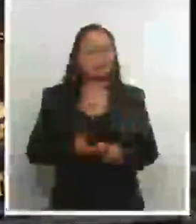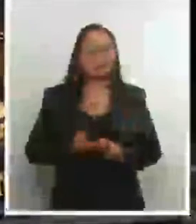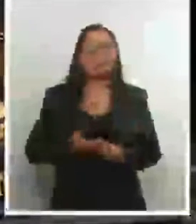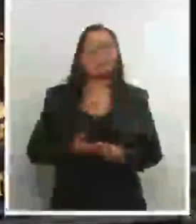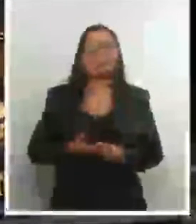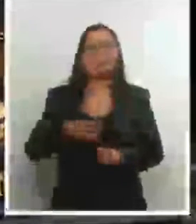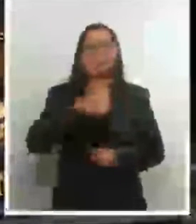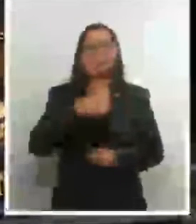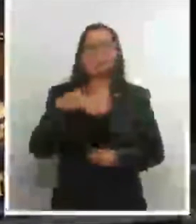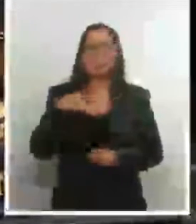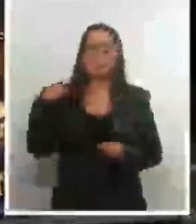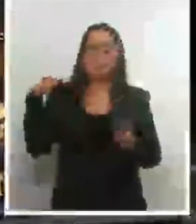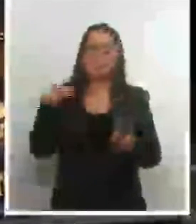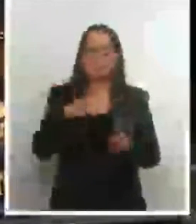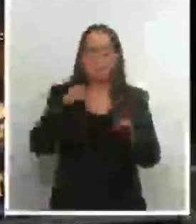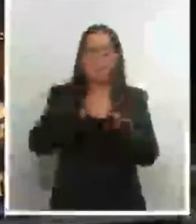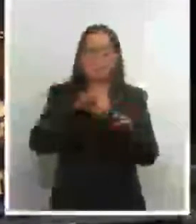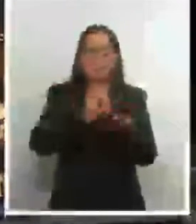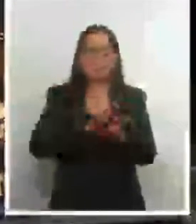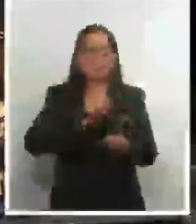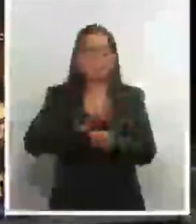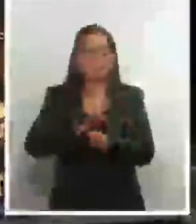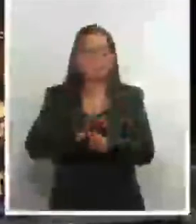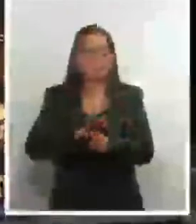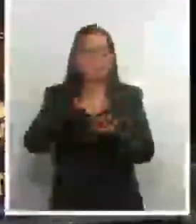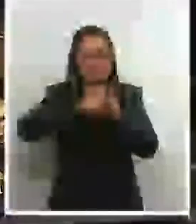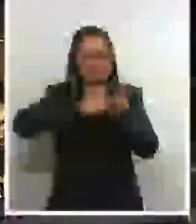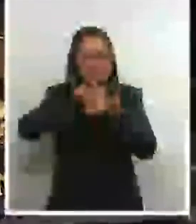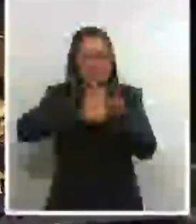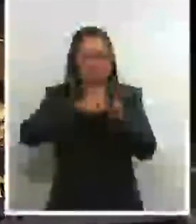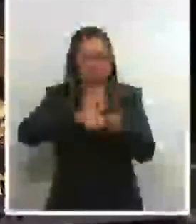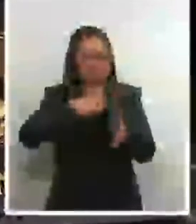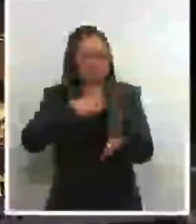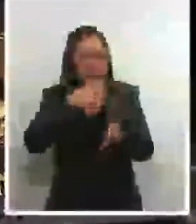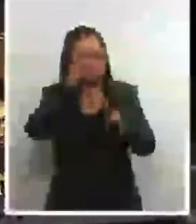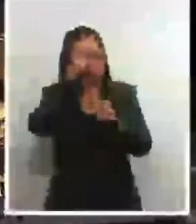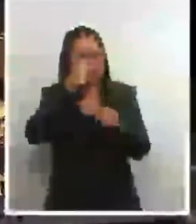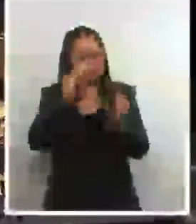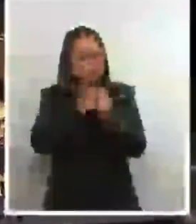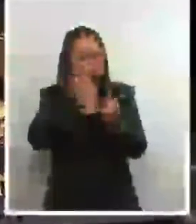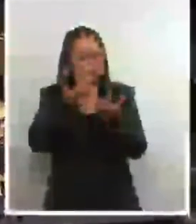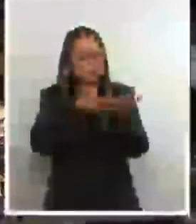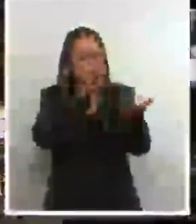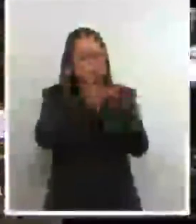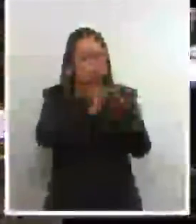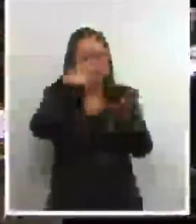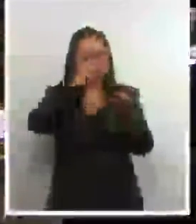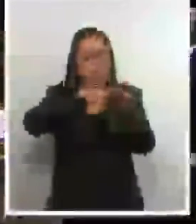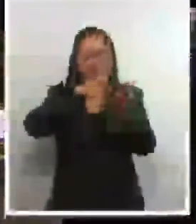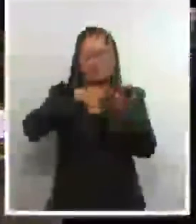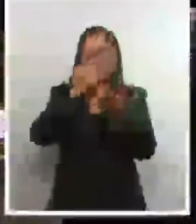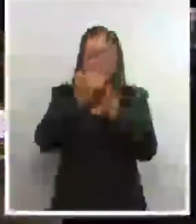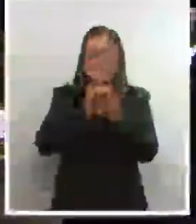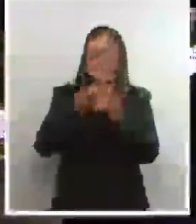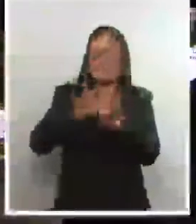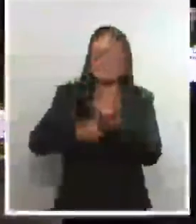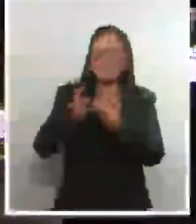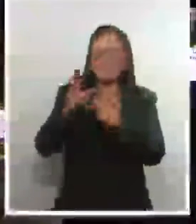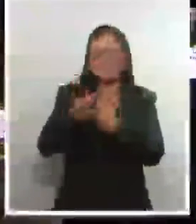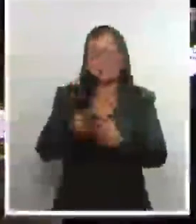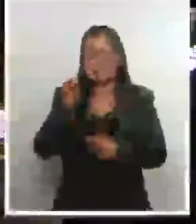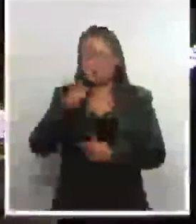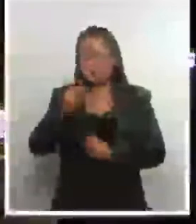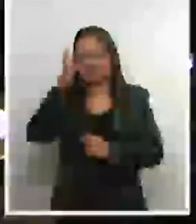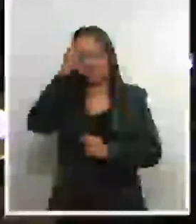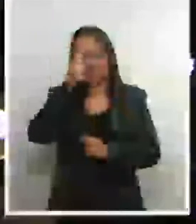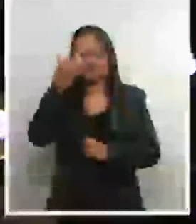tendría que en todo caso ser una corrección. Yo estoy de acuerdo con la propuesta de modificación de la comisión,